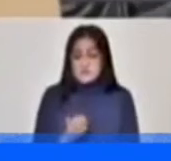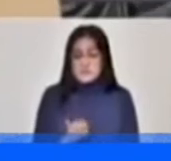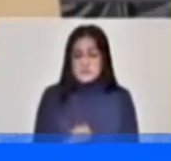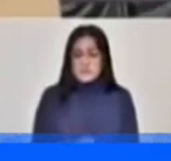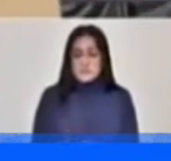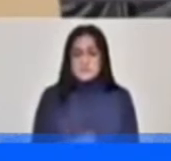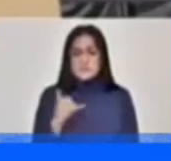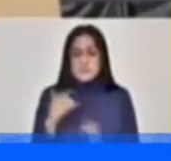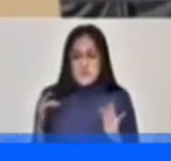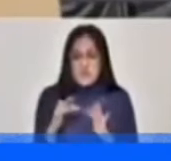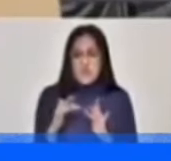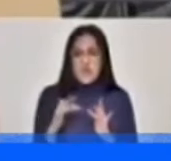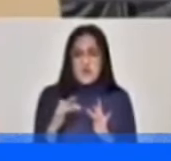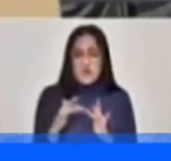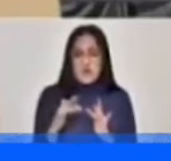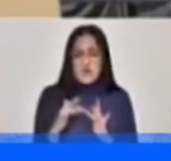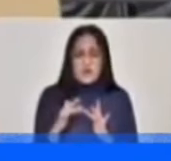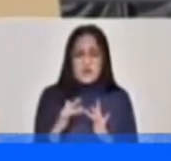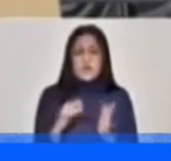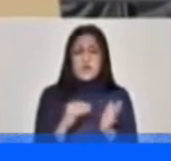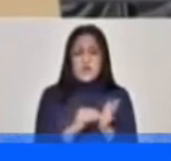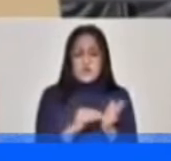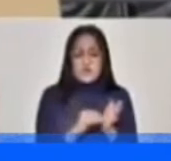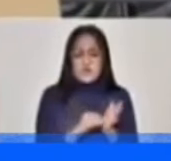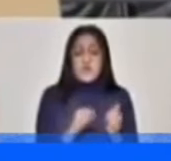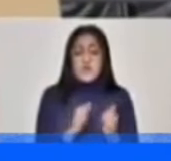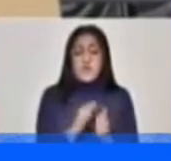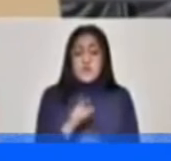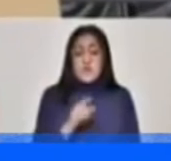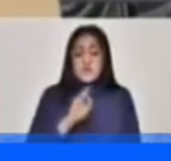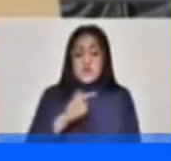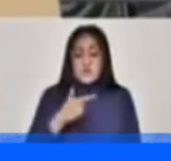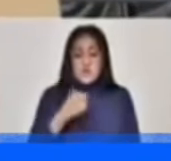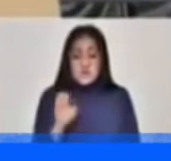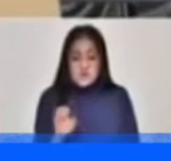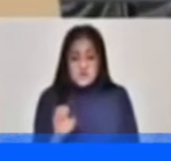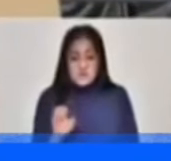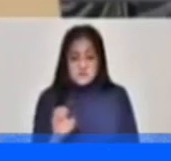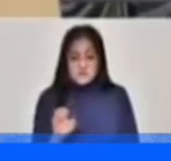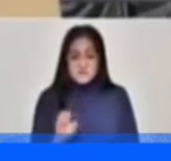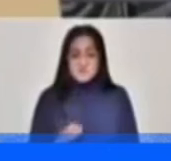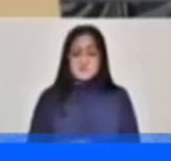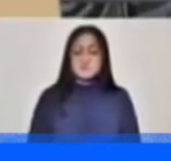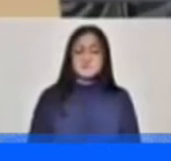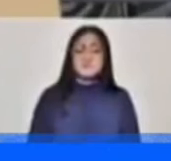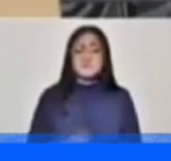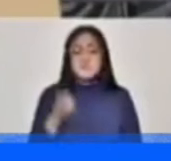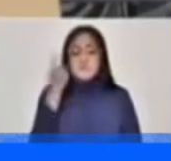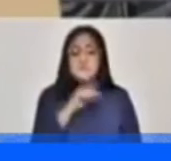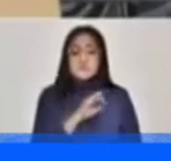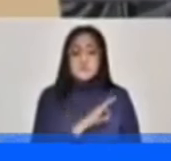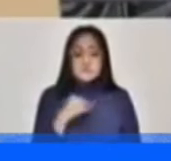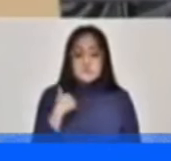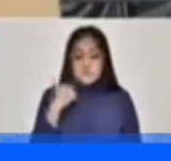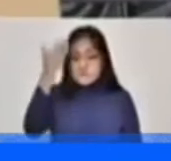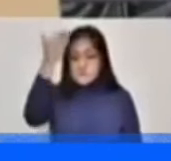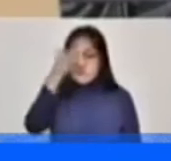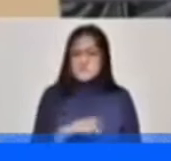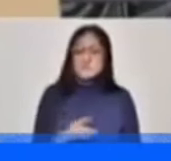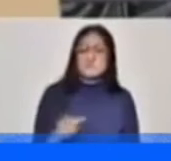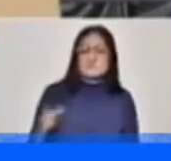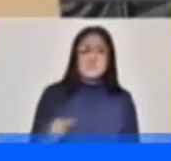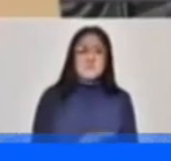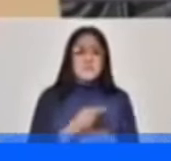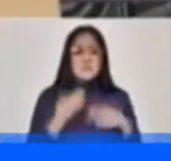en contacto permanente con la fiscalía para poder conocer algunos